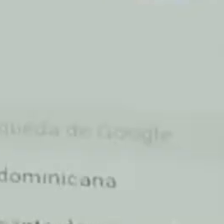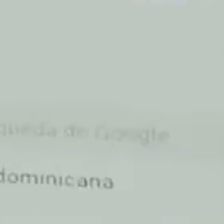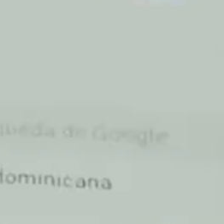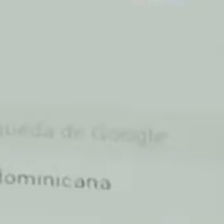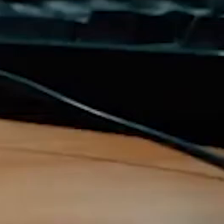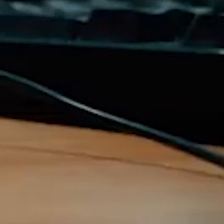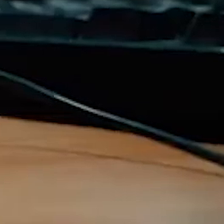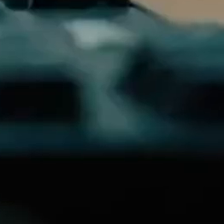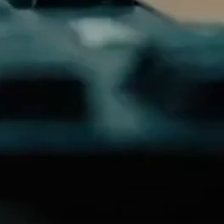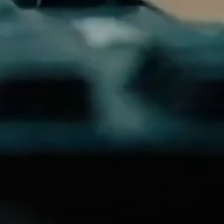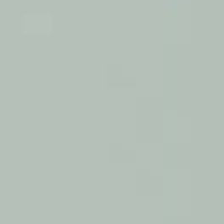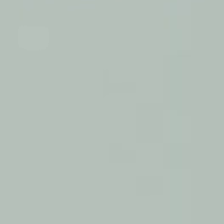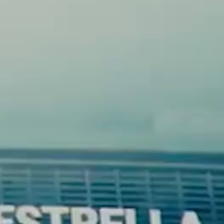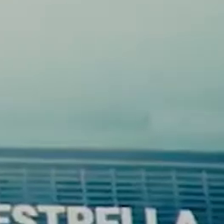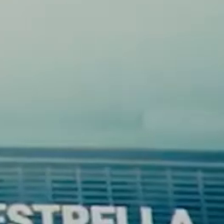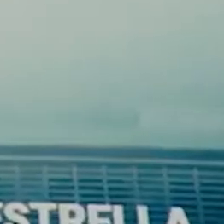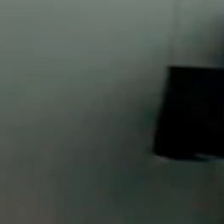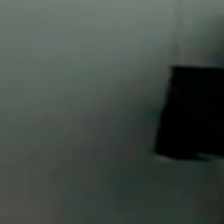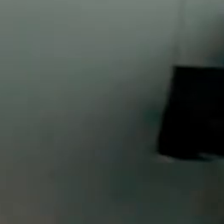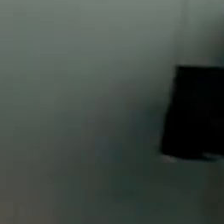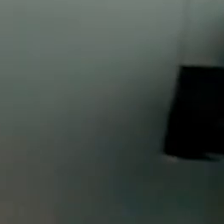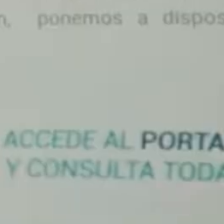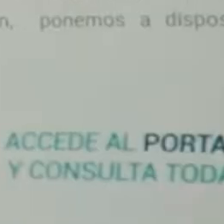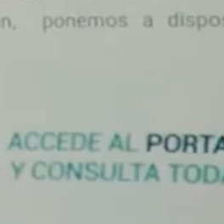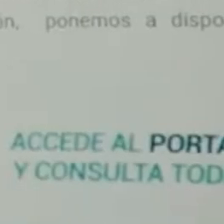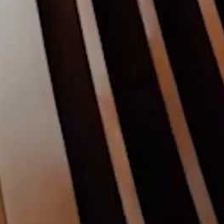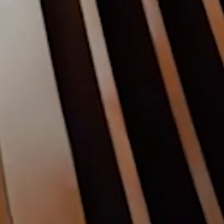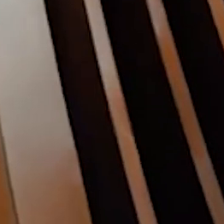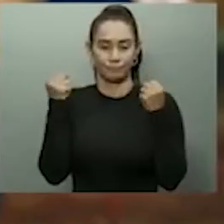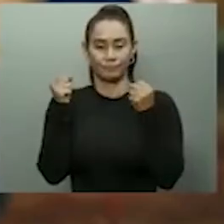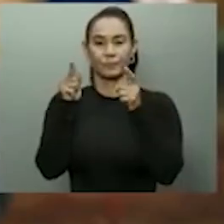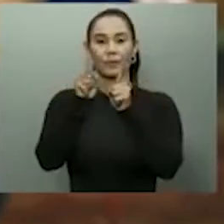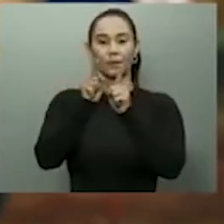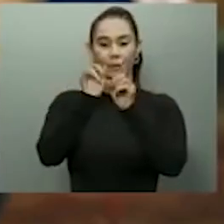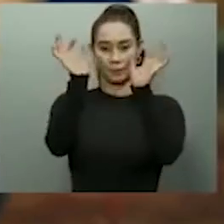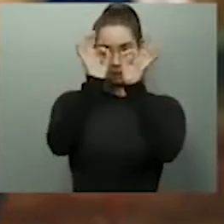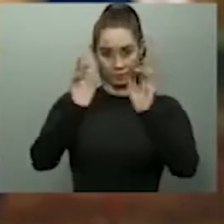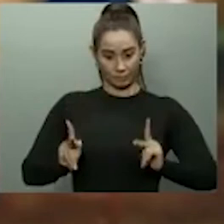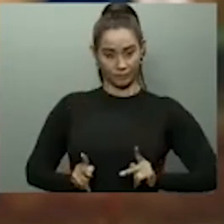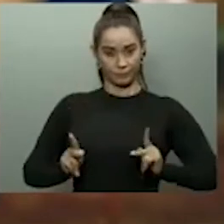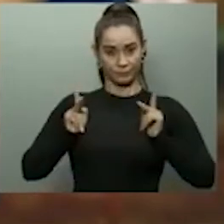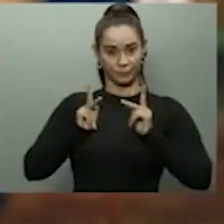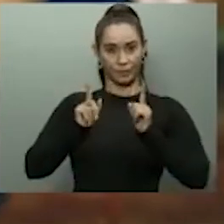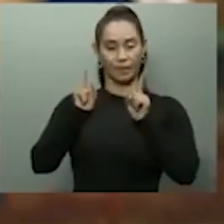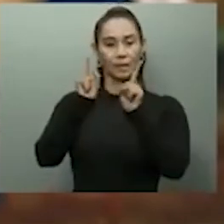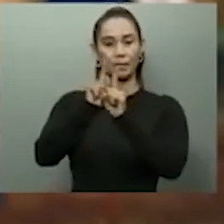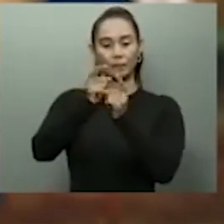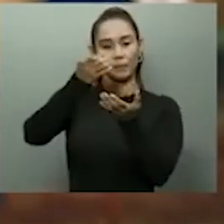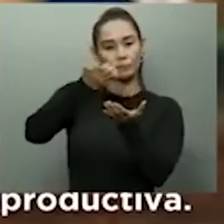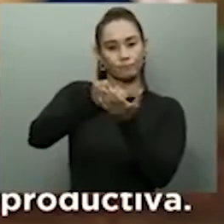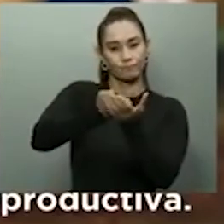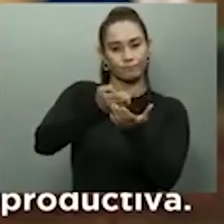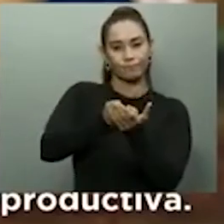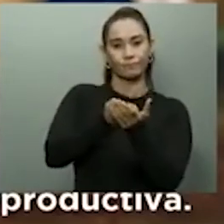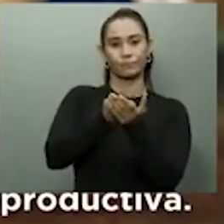pesos que estarán presupuestados para gastar en publicidad el próximo año. Se ha reducido mucho, es verdad, pero